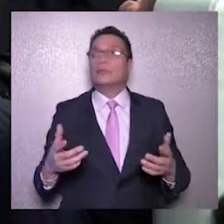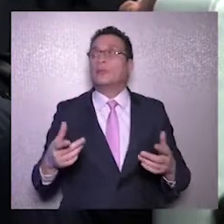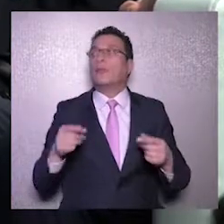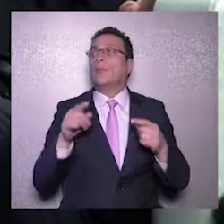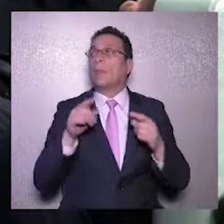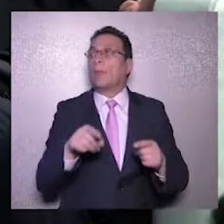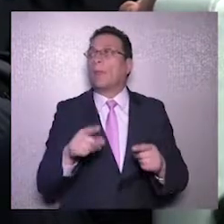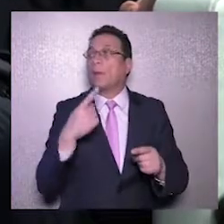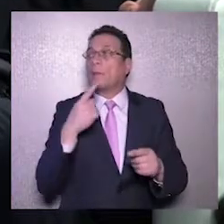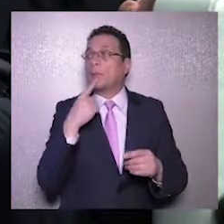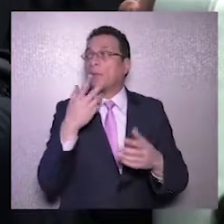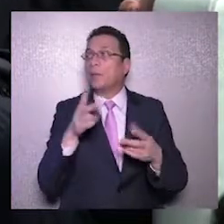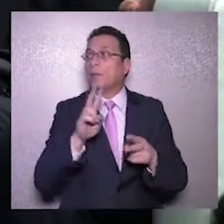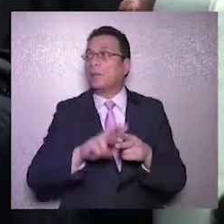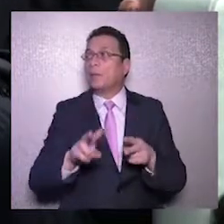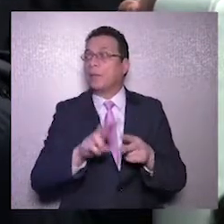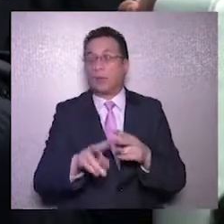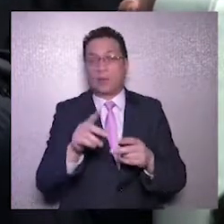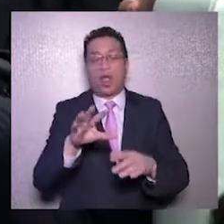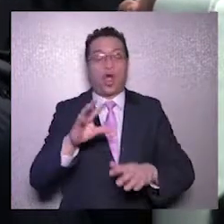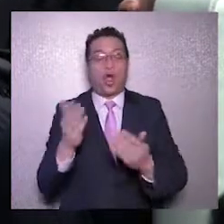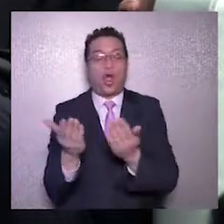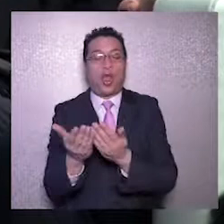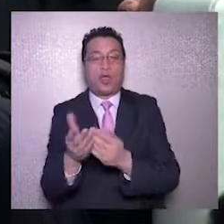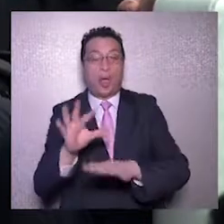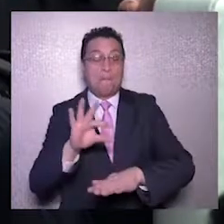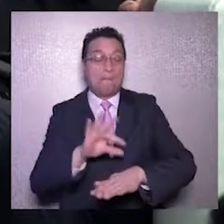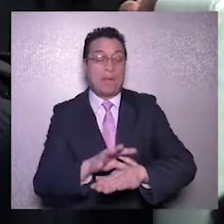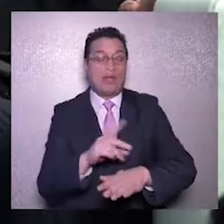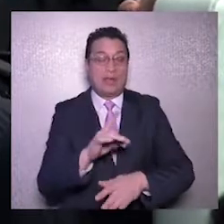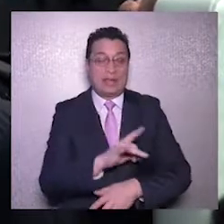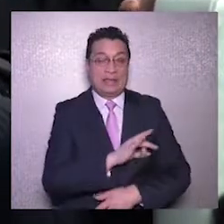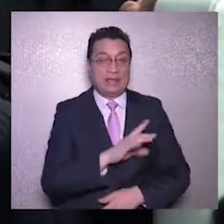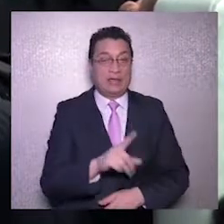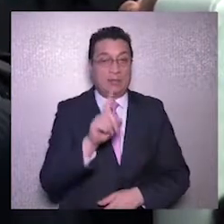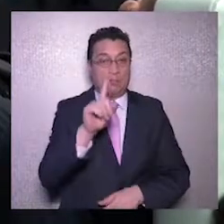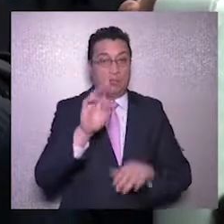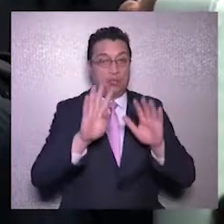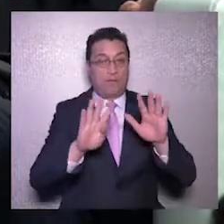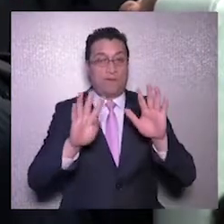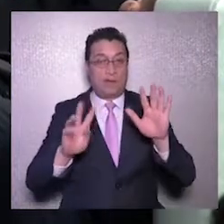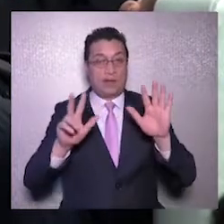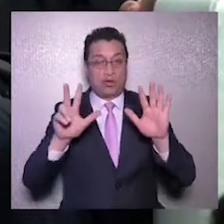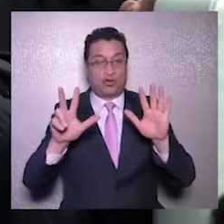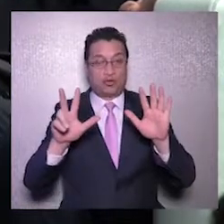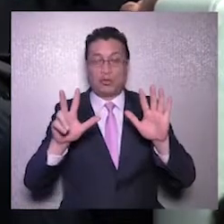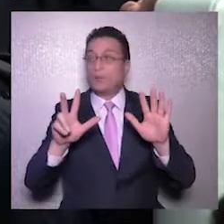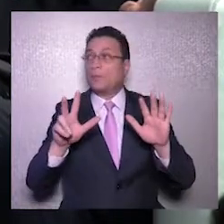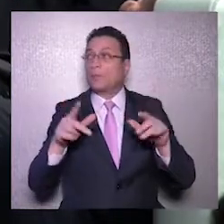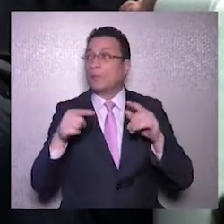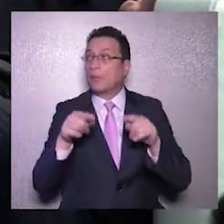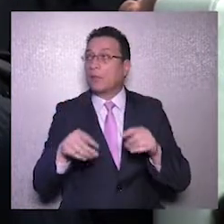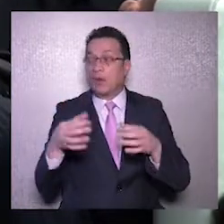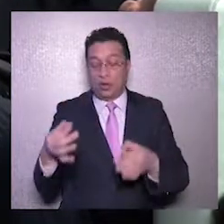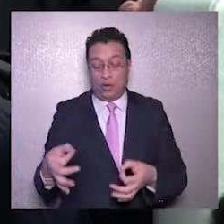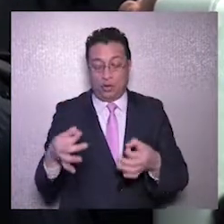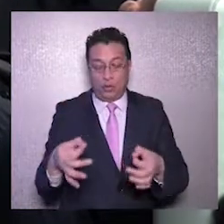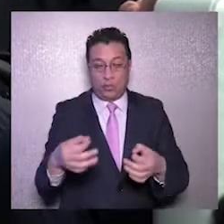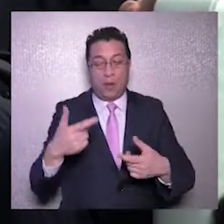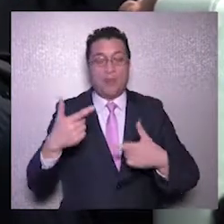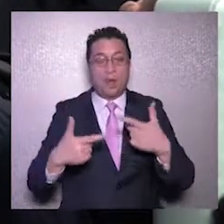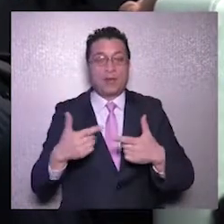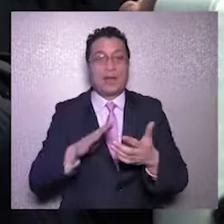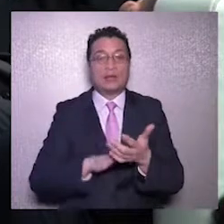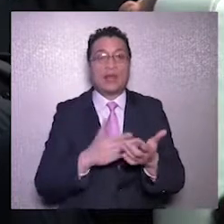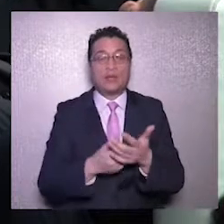de una propuesta que elaboró el Colegio Médico de Chile el año 98, que está en este documento que se llama Política de Salud